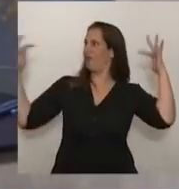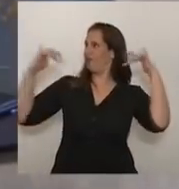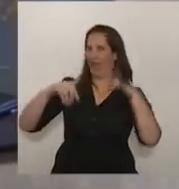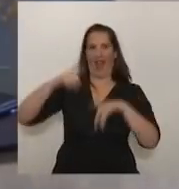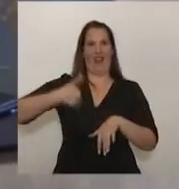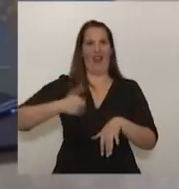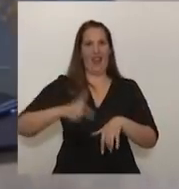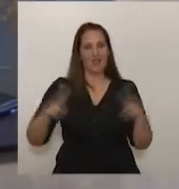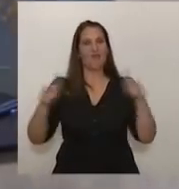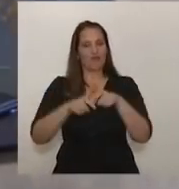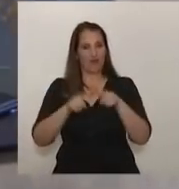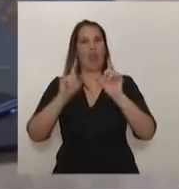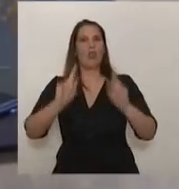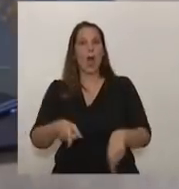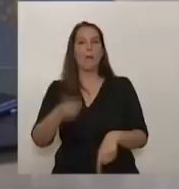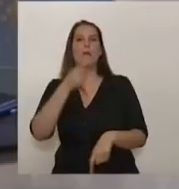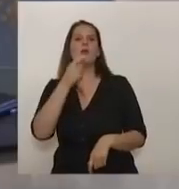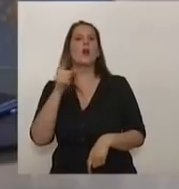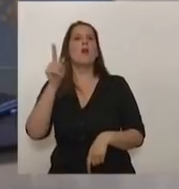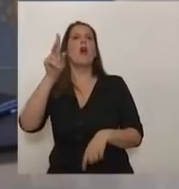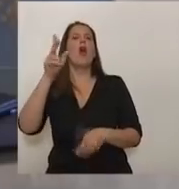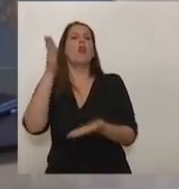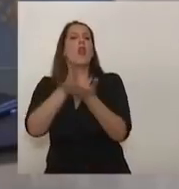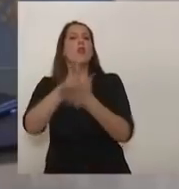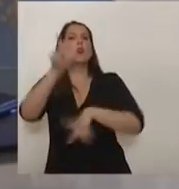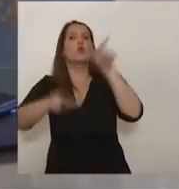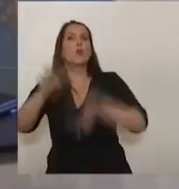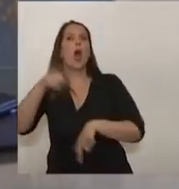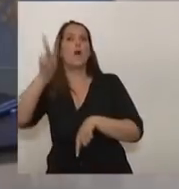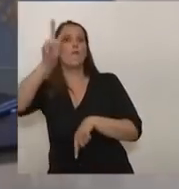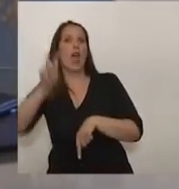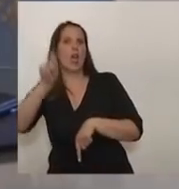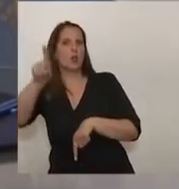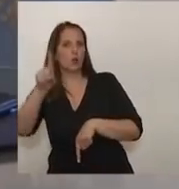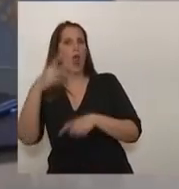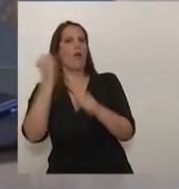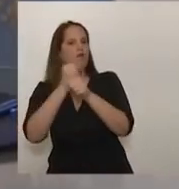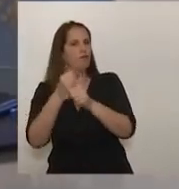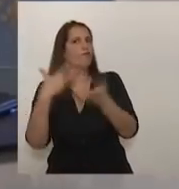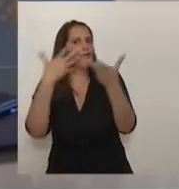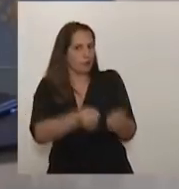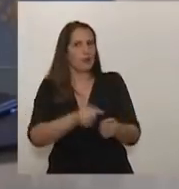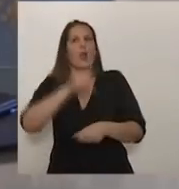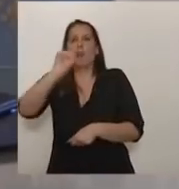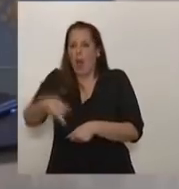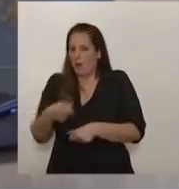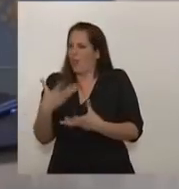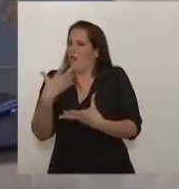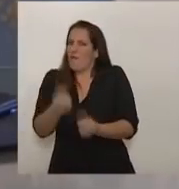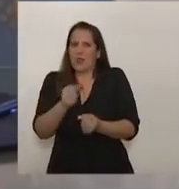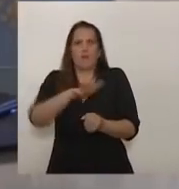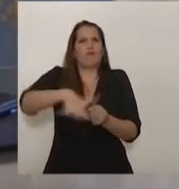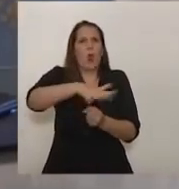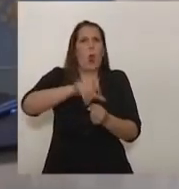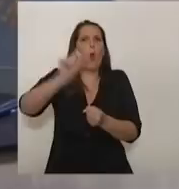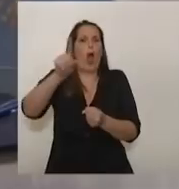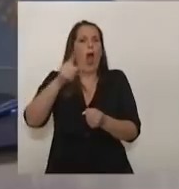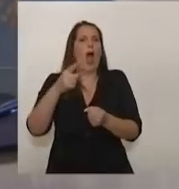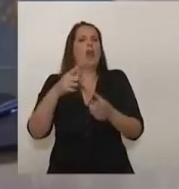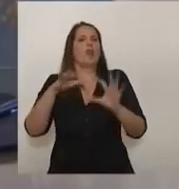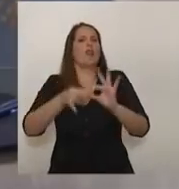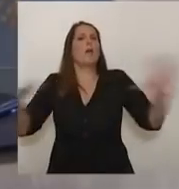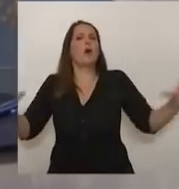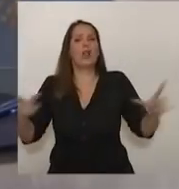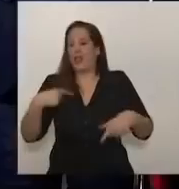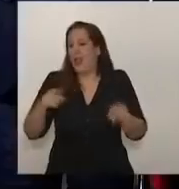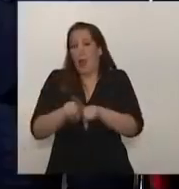las violaciones a los derechos humanos en Venezuela y defendimos la democracia en la región. como hicimos también en estas